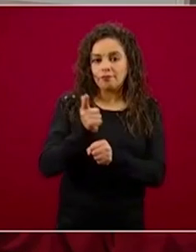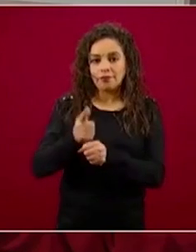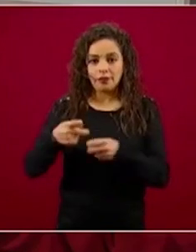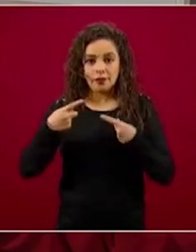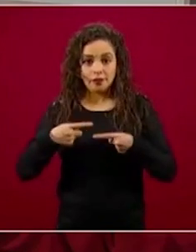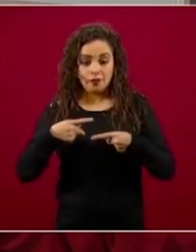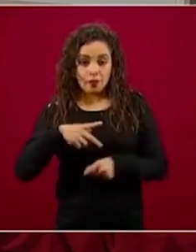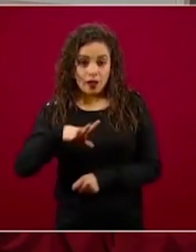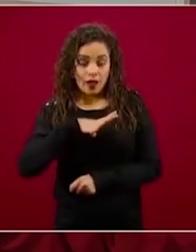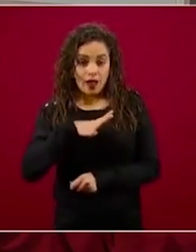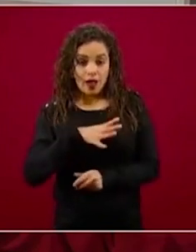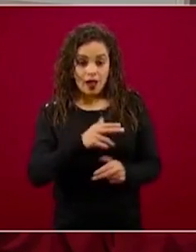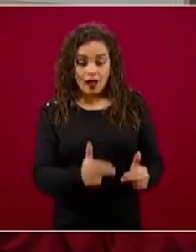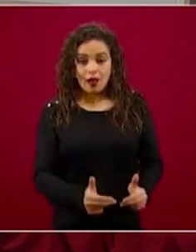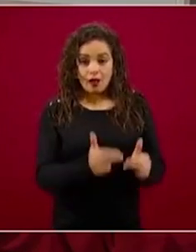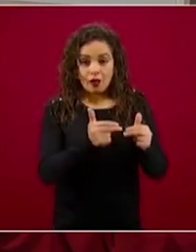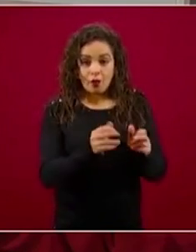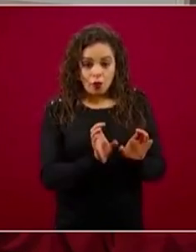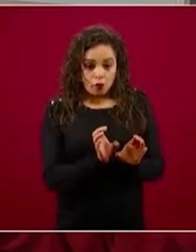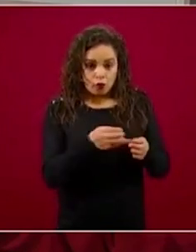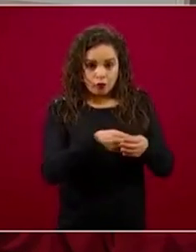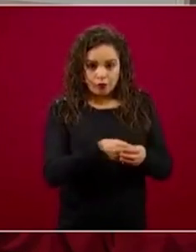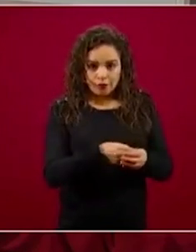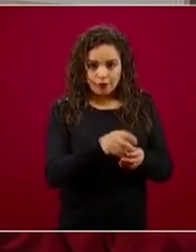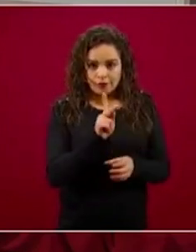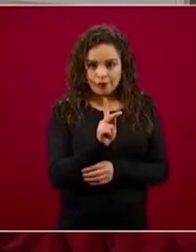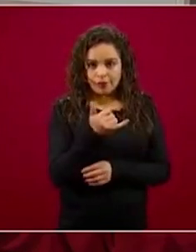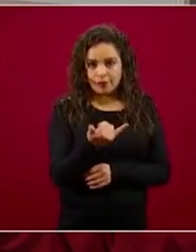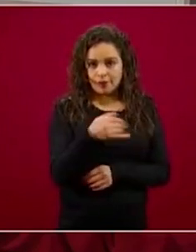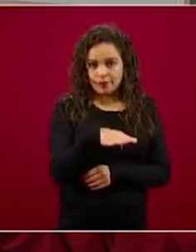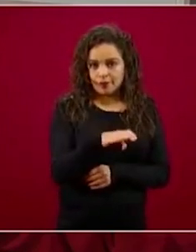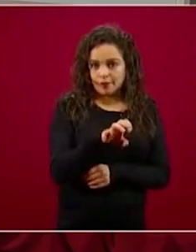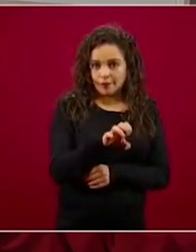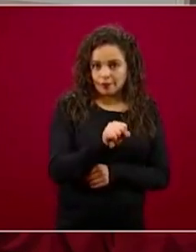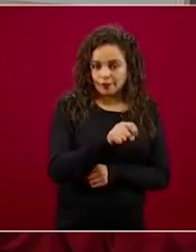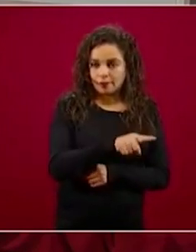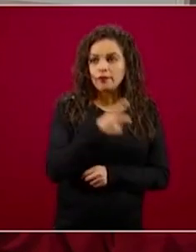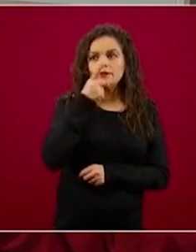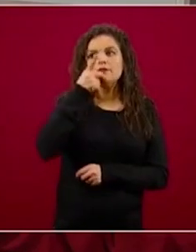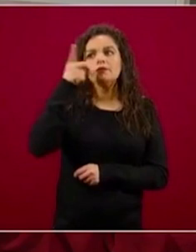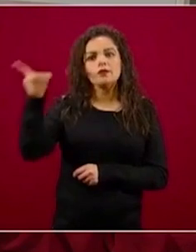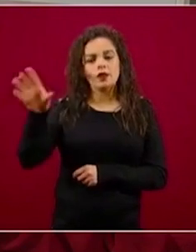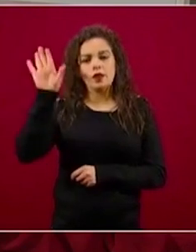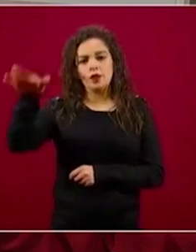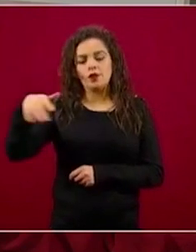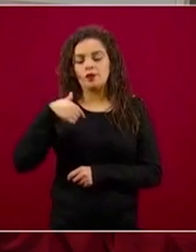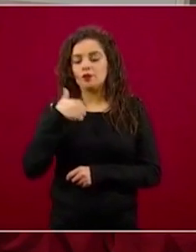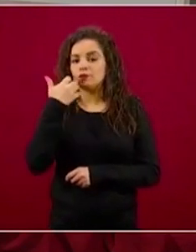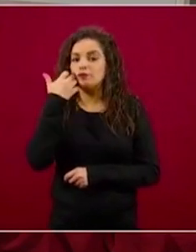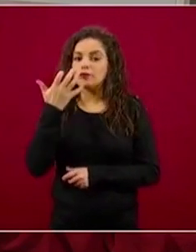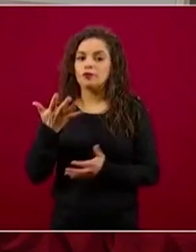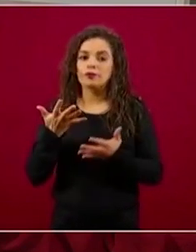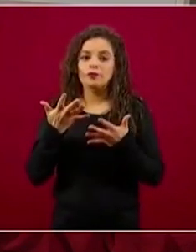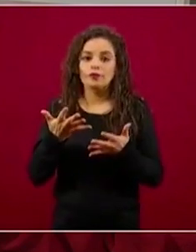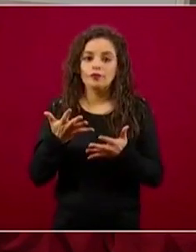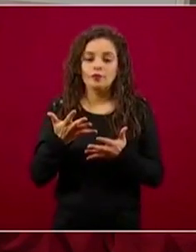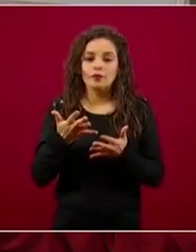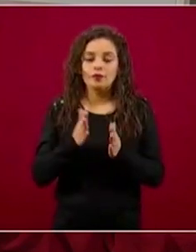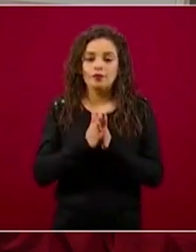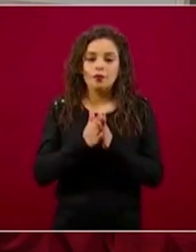micronegocios que habían manifestado un interés inicial por tener el crédito.